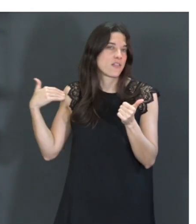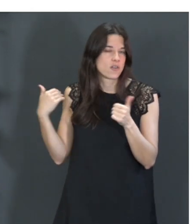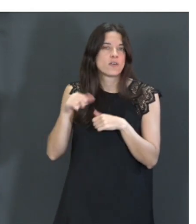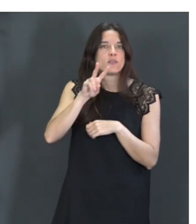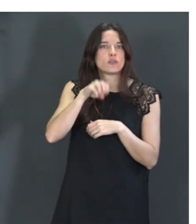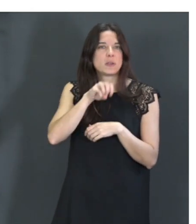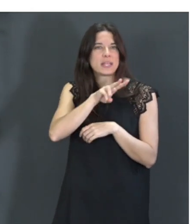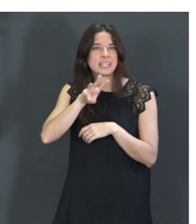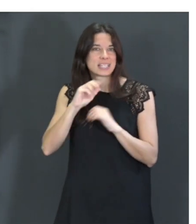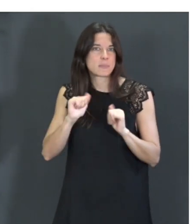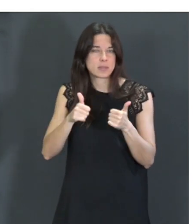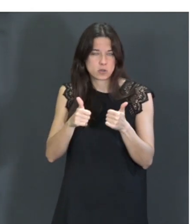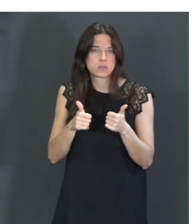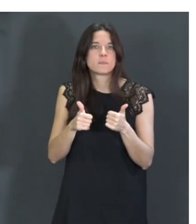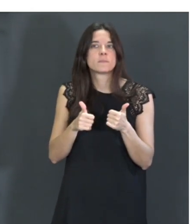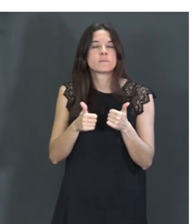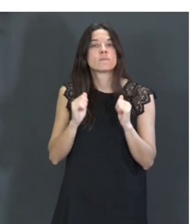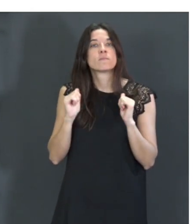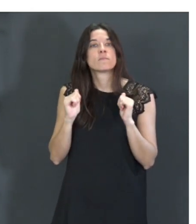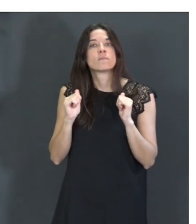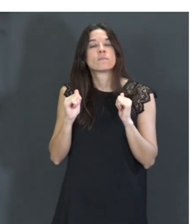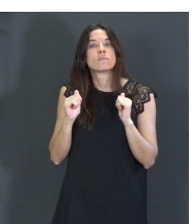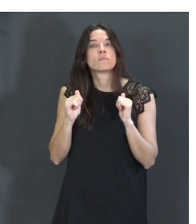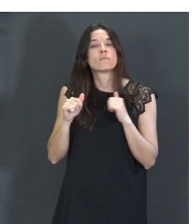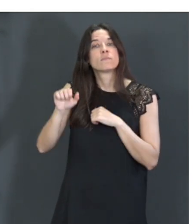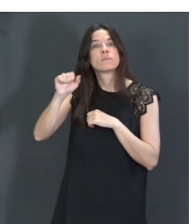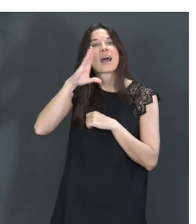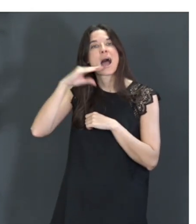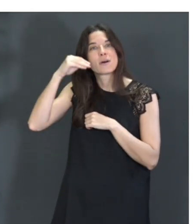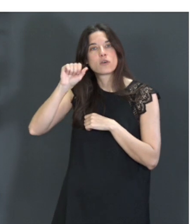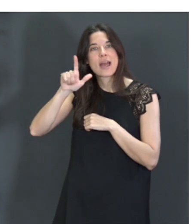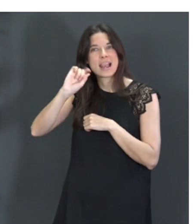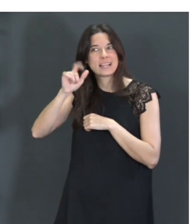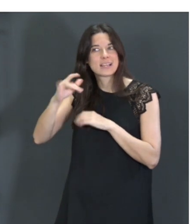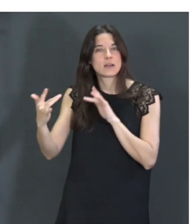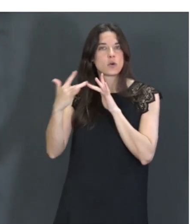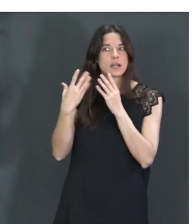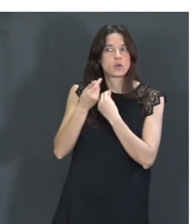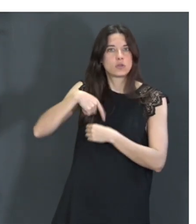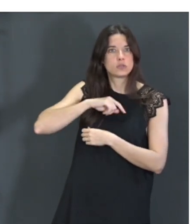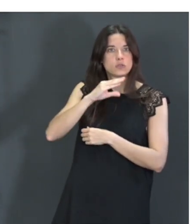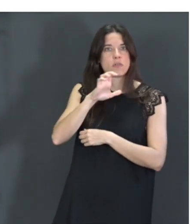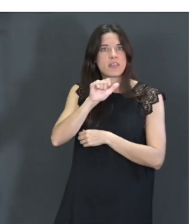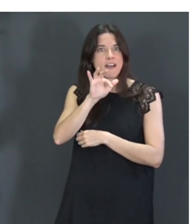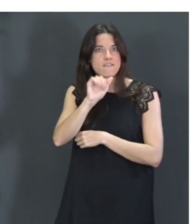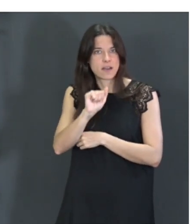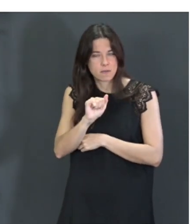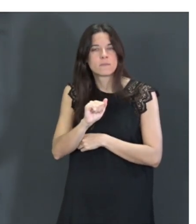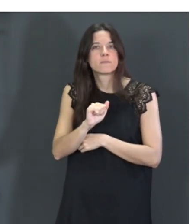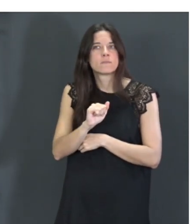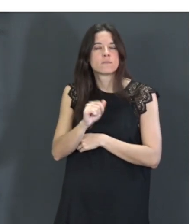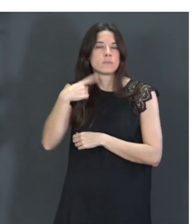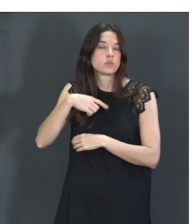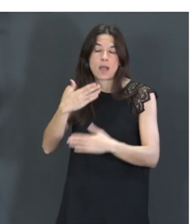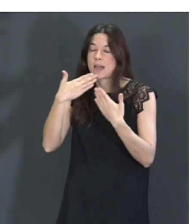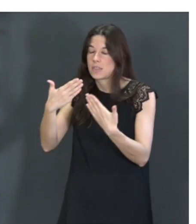2023 cuando se pusieron en contacto desde Amazon Alexa, ¿de acuerdo? Con nosotros, con CEAFA. La verdad que lo agradecemos